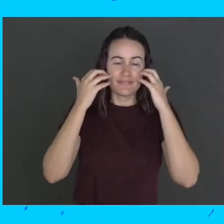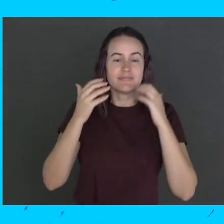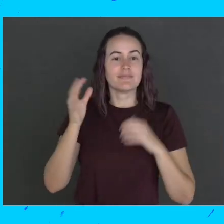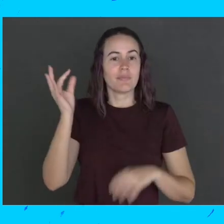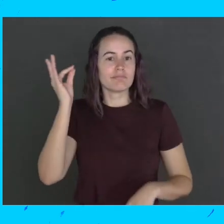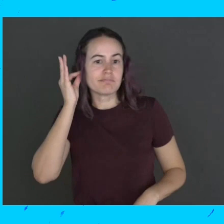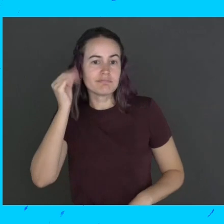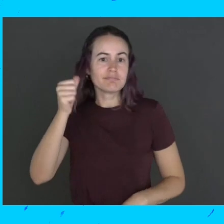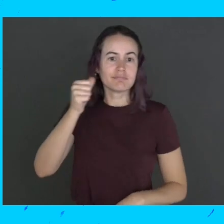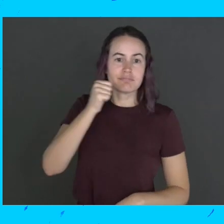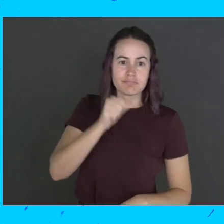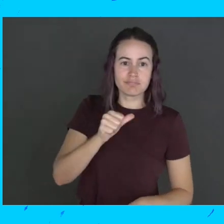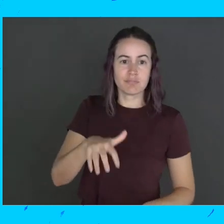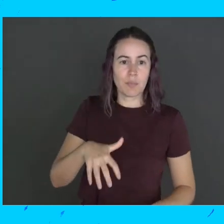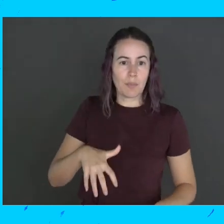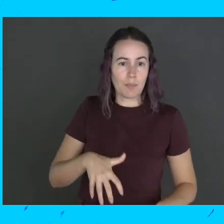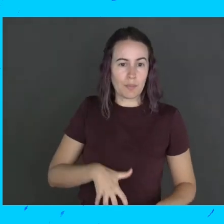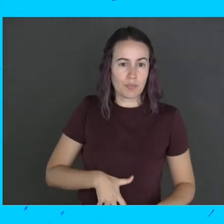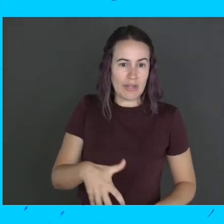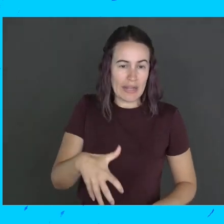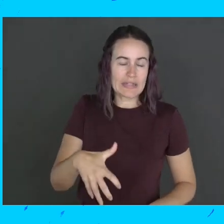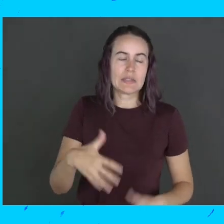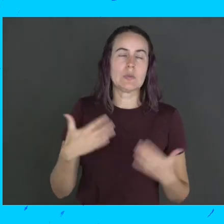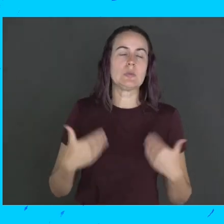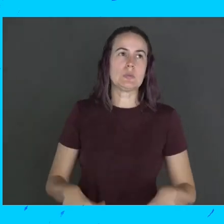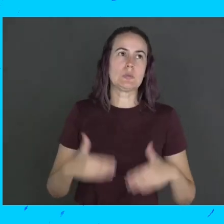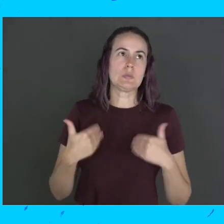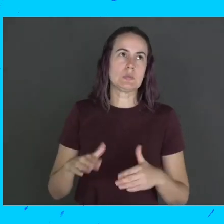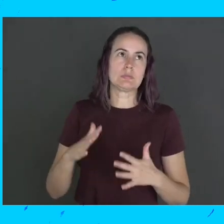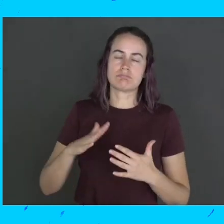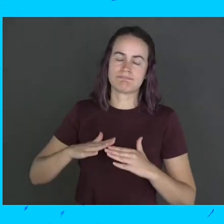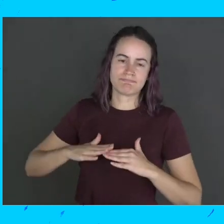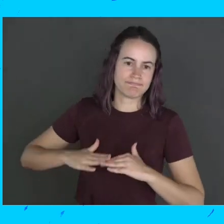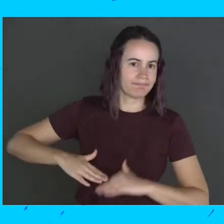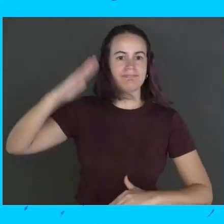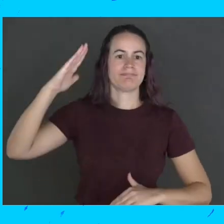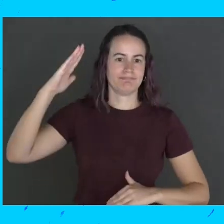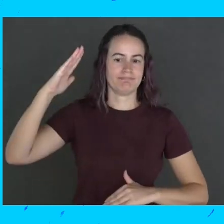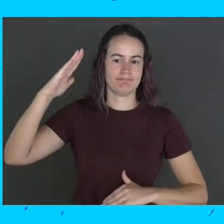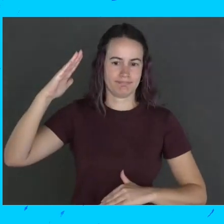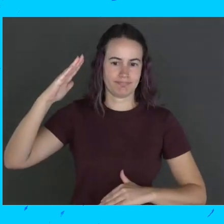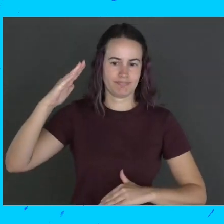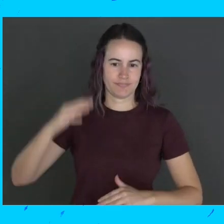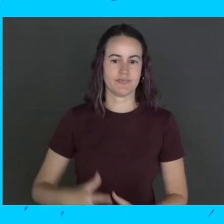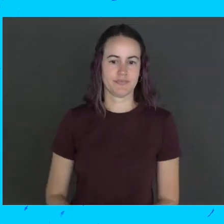aprendizaje efectivo, participación de los padres y la comunidad, también